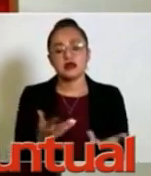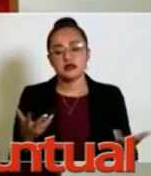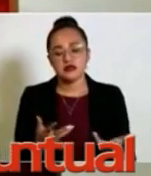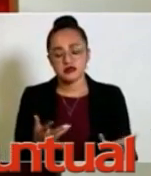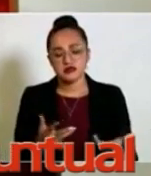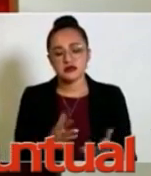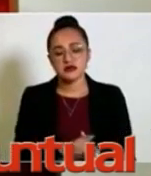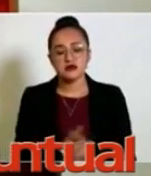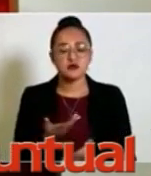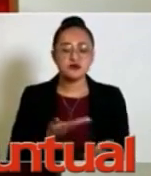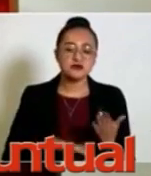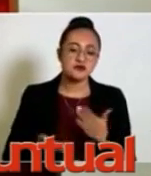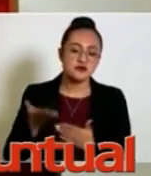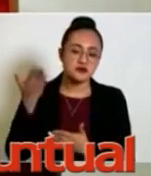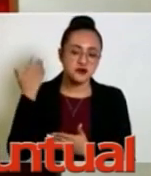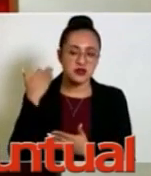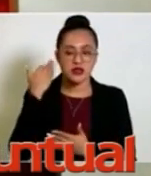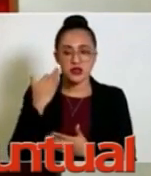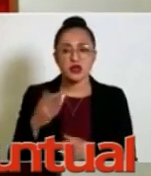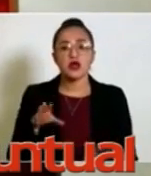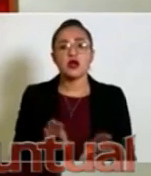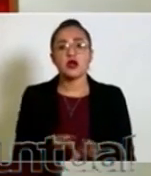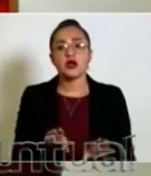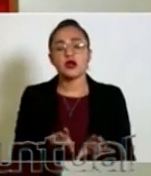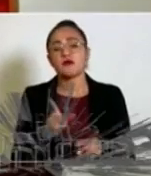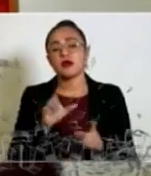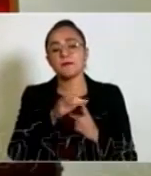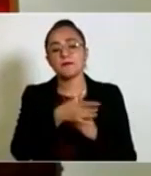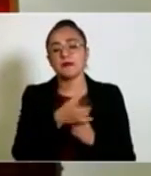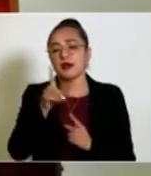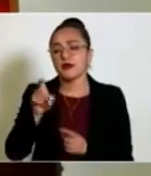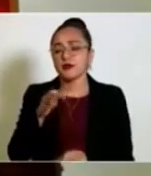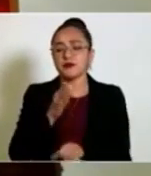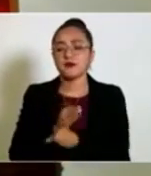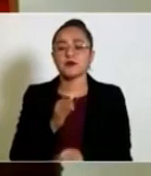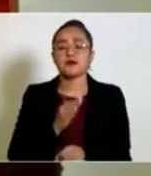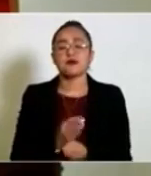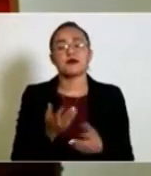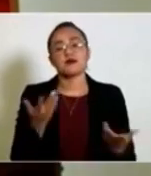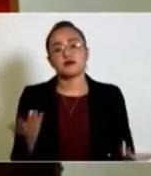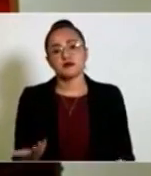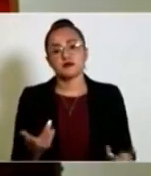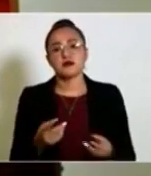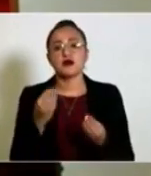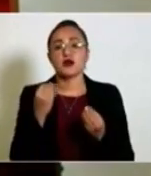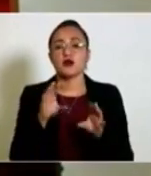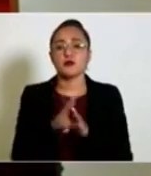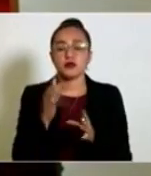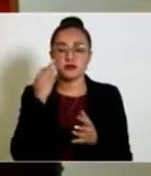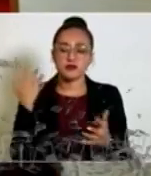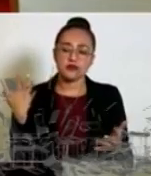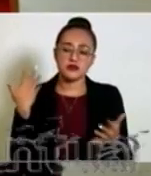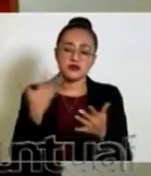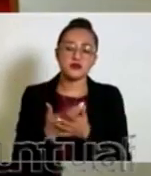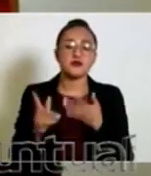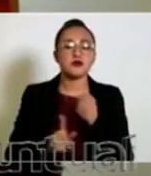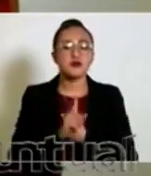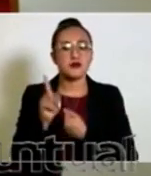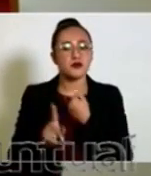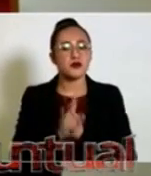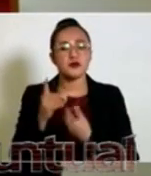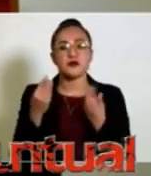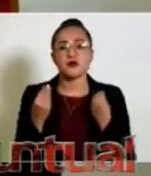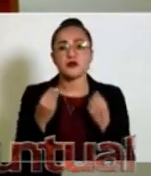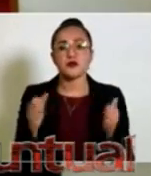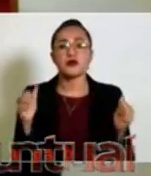realizado desde hace mucho tiempo a través de comités de agua. Esto ha presentado a lo largo del tiempo una serie de problemáticas que